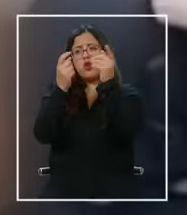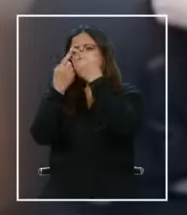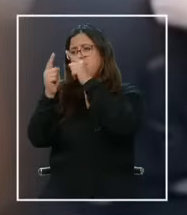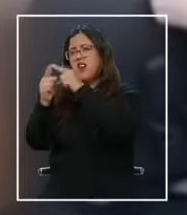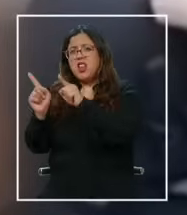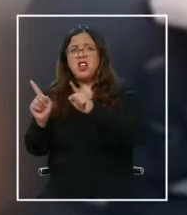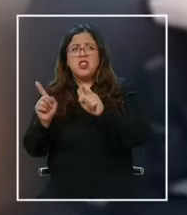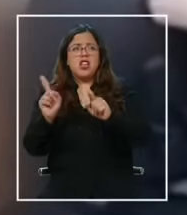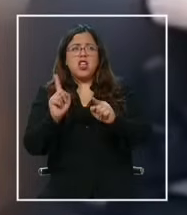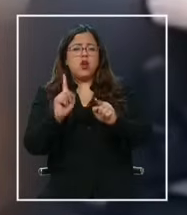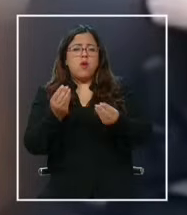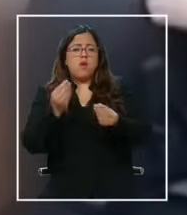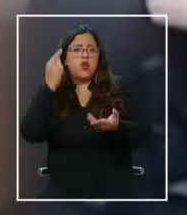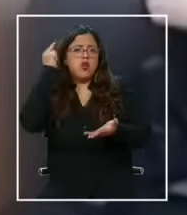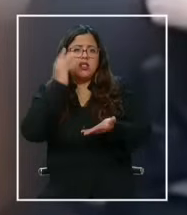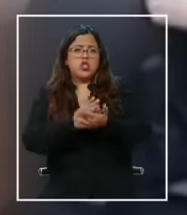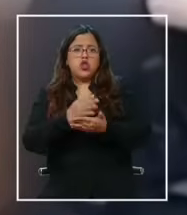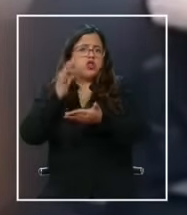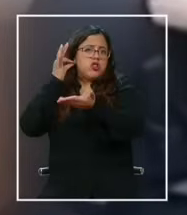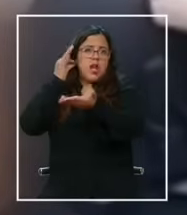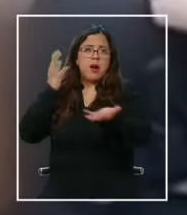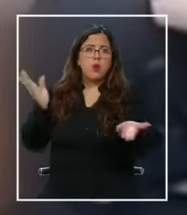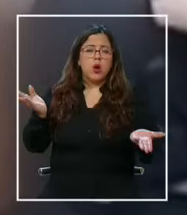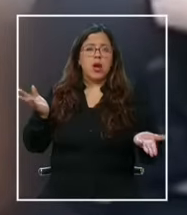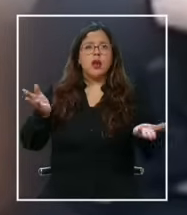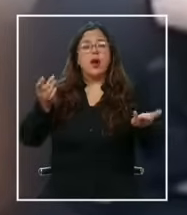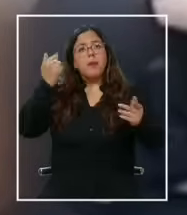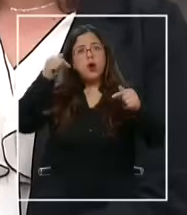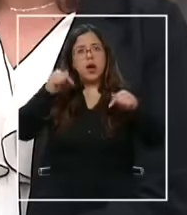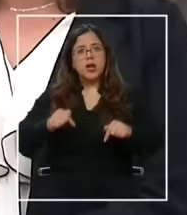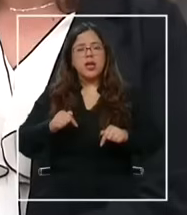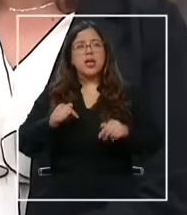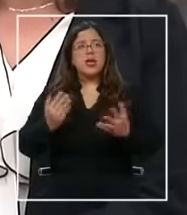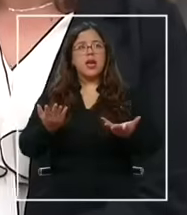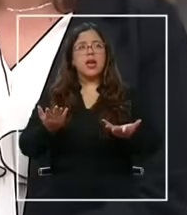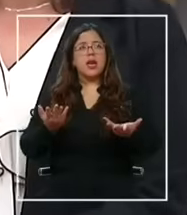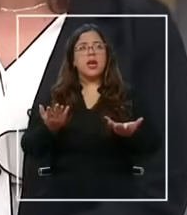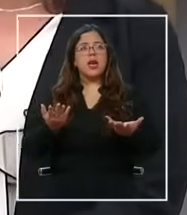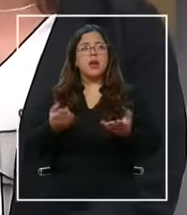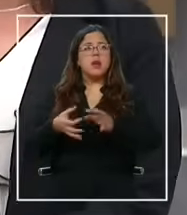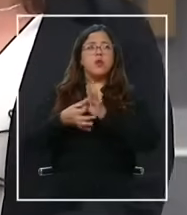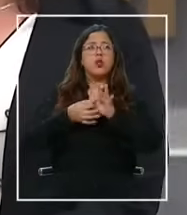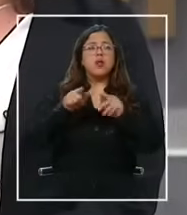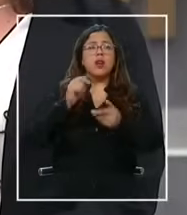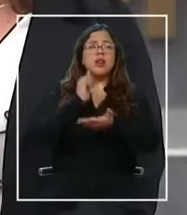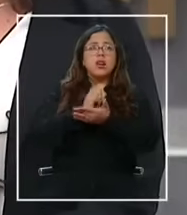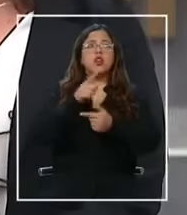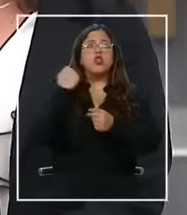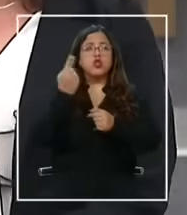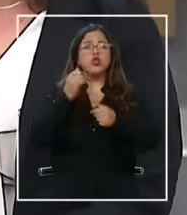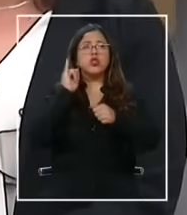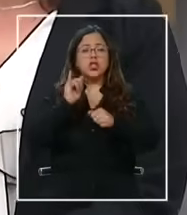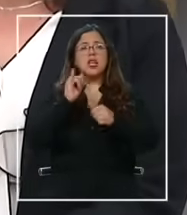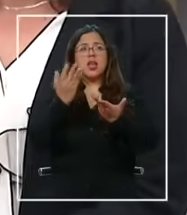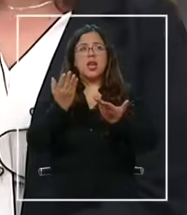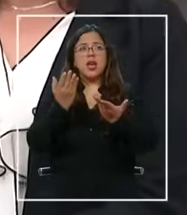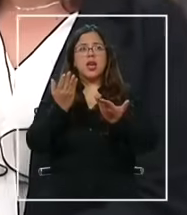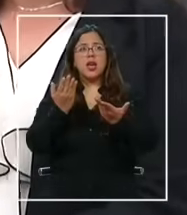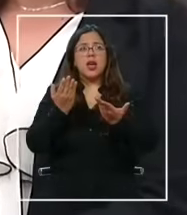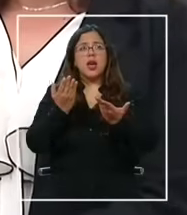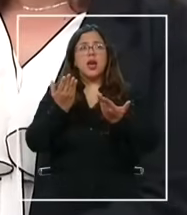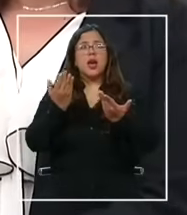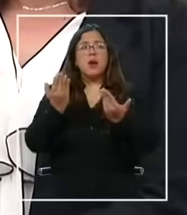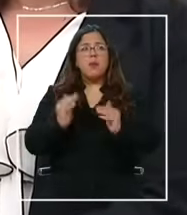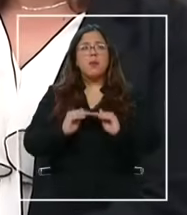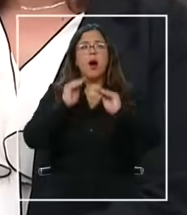que no fue buena la decisión de la magistrado lo que a nosotros nos corresponde es que dada la institucionalidad vamos a ocupar y respaldar lo que